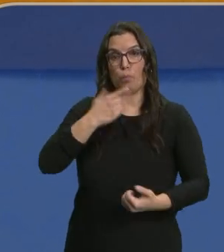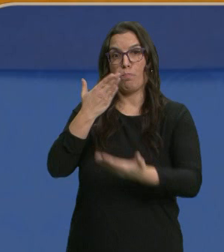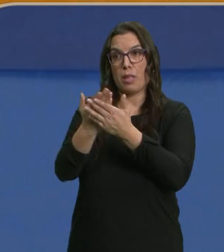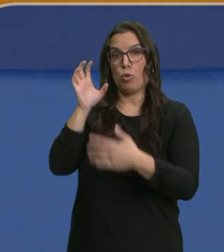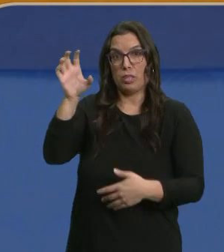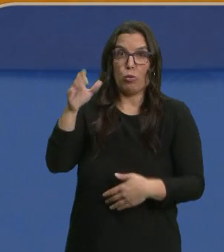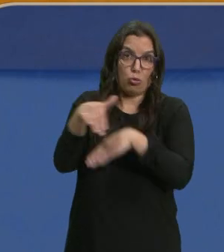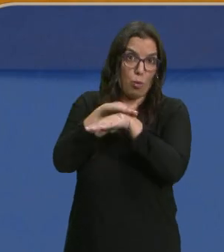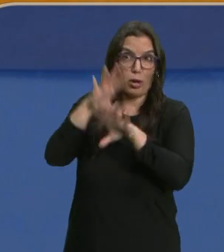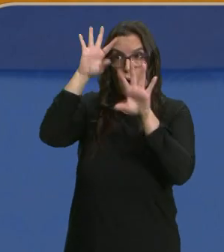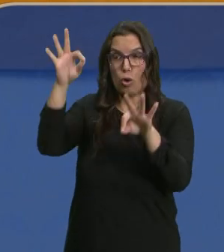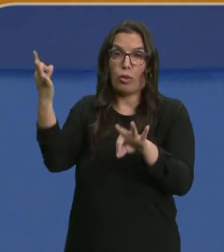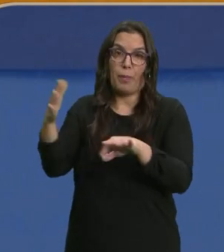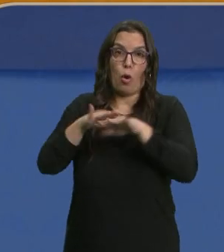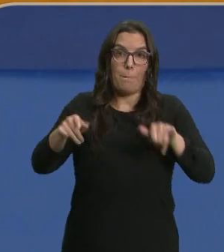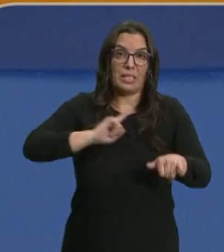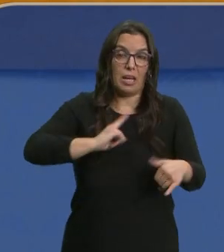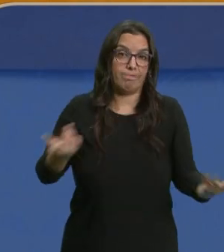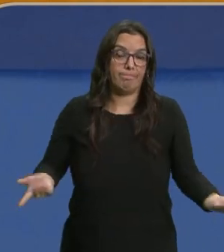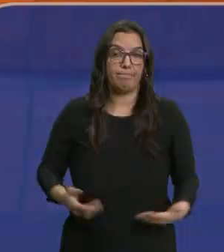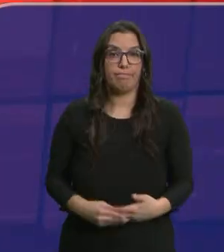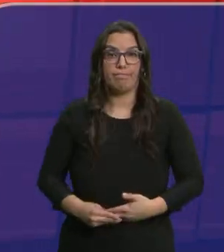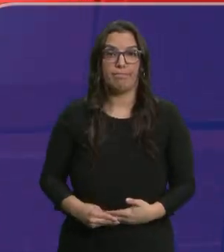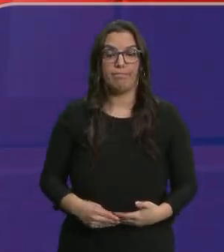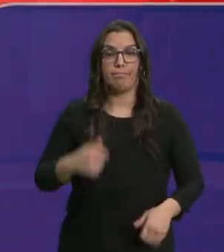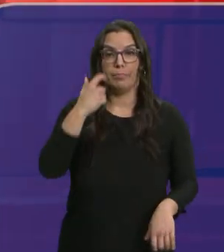Estado, a través del Gobierno, que nos lo resarza.